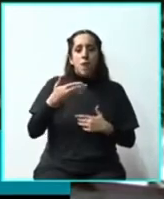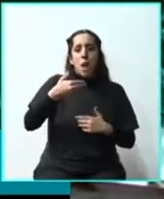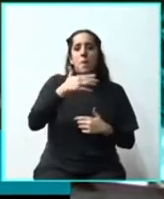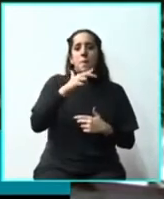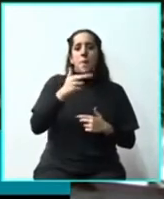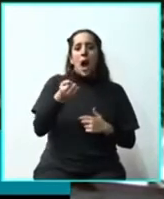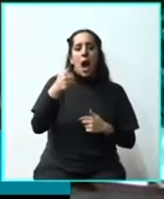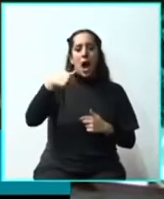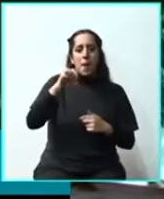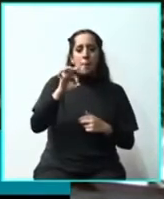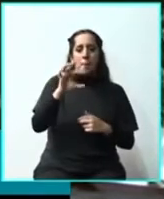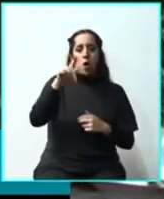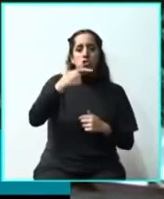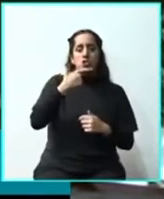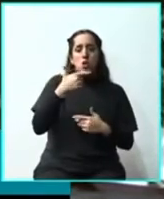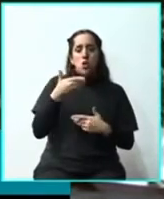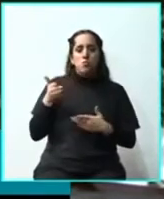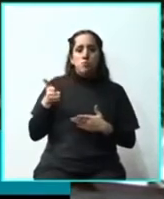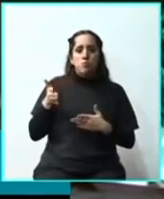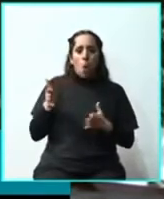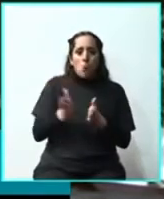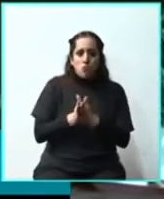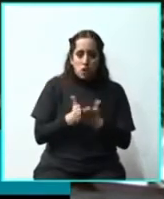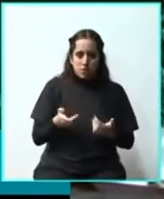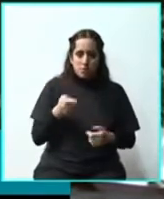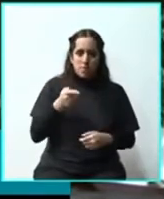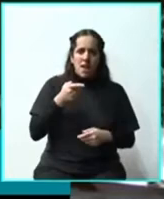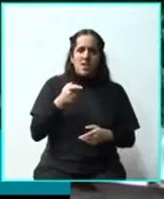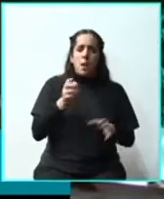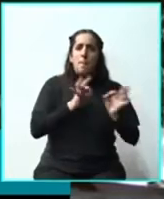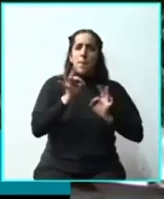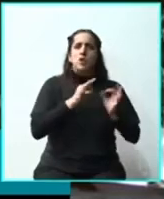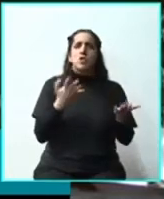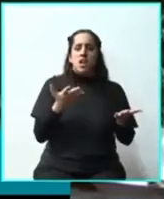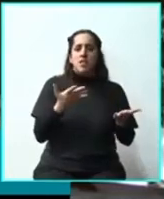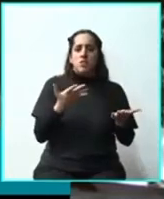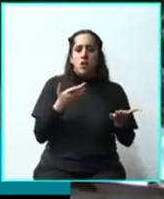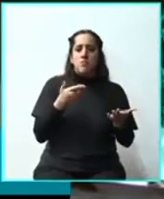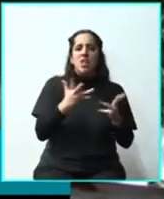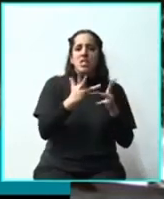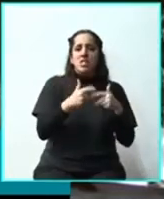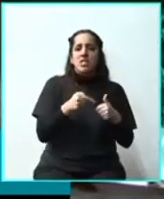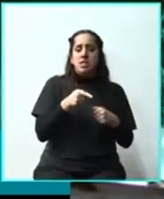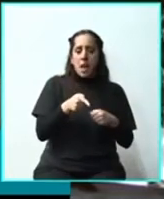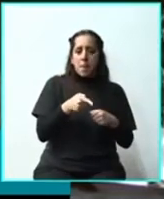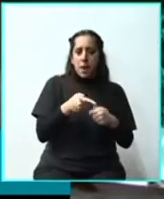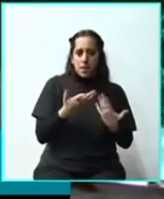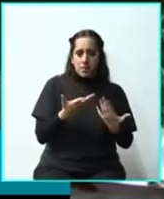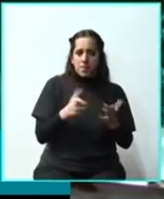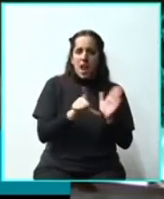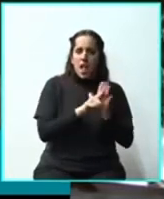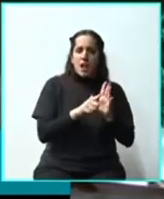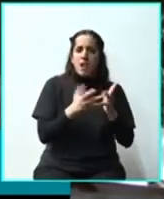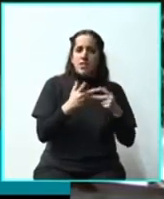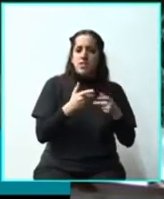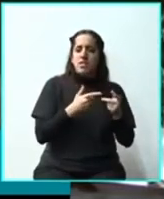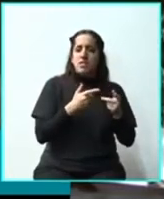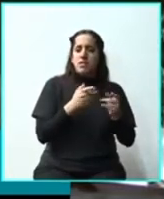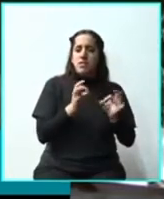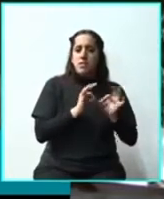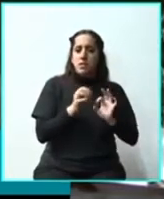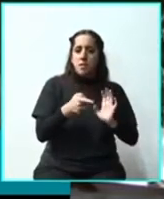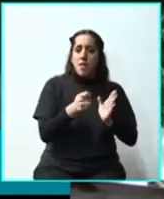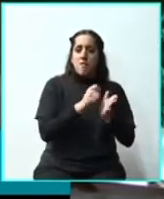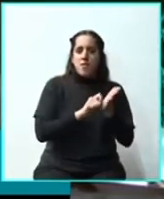la paradoja de legalizar un cuestionado sistema que había salido a sola firma